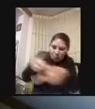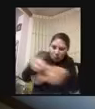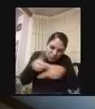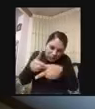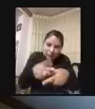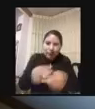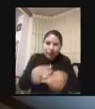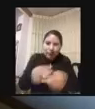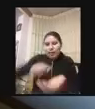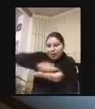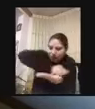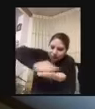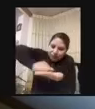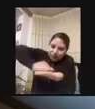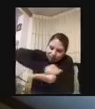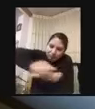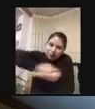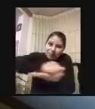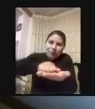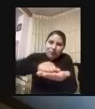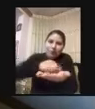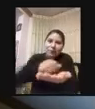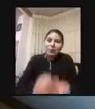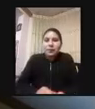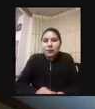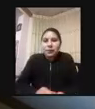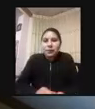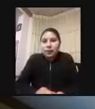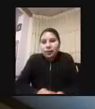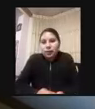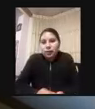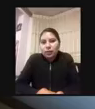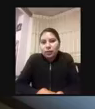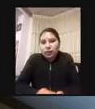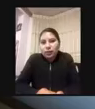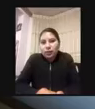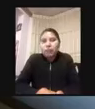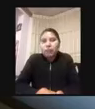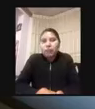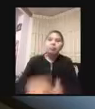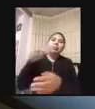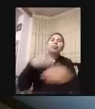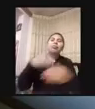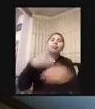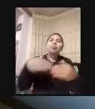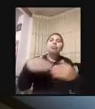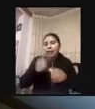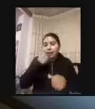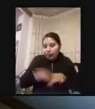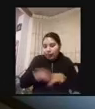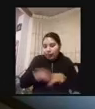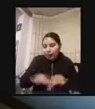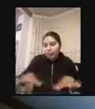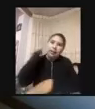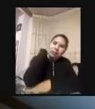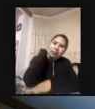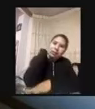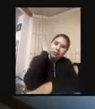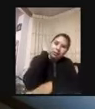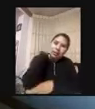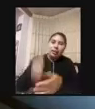esponja. No, acá la niña tenemos una exposición donde la niña está exponiendo cómo se